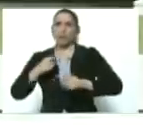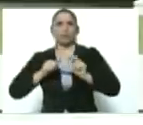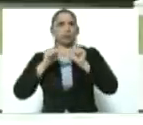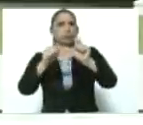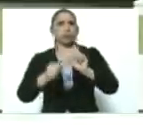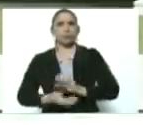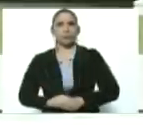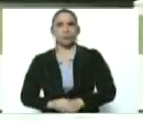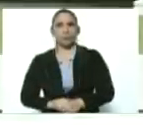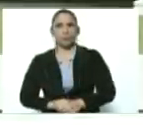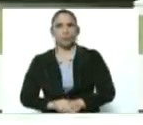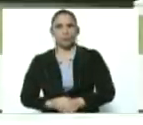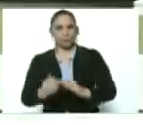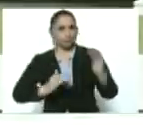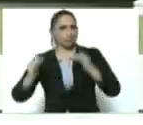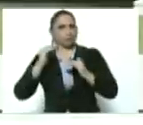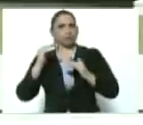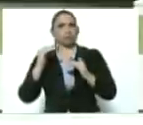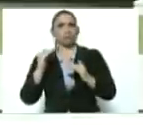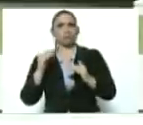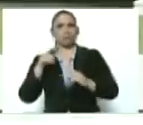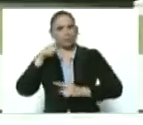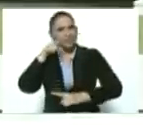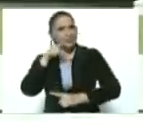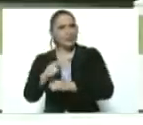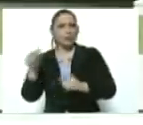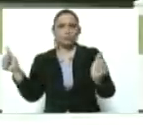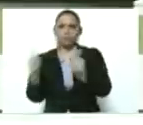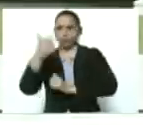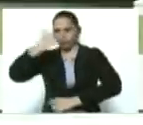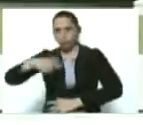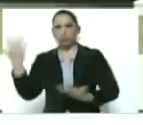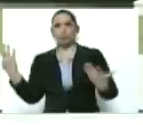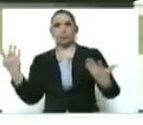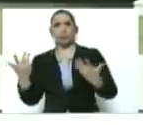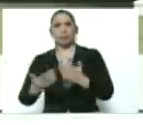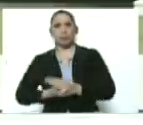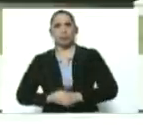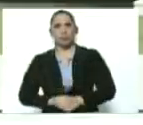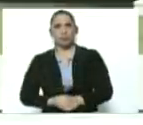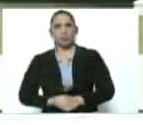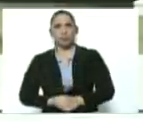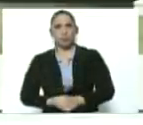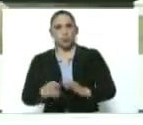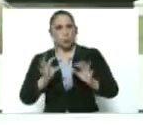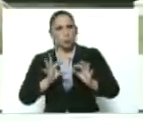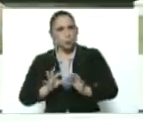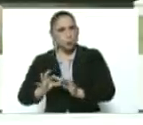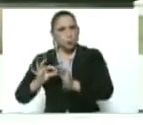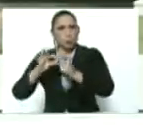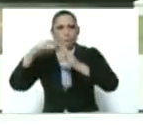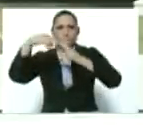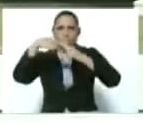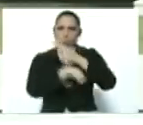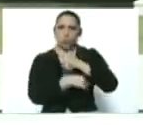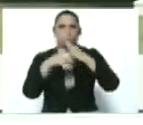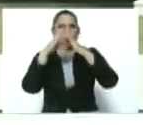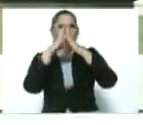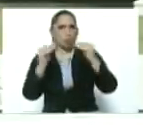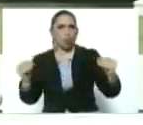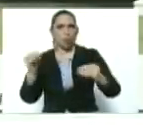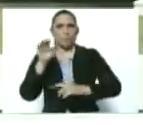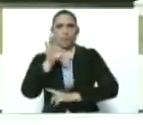en esa moral en esa convicción en la unión profunda de todo un